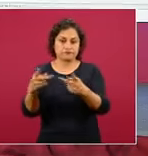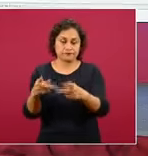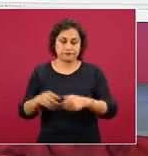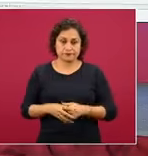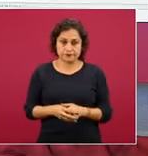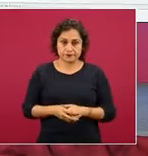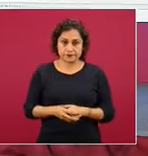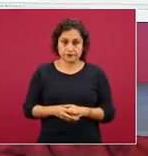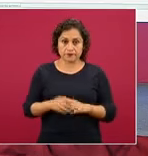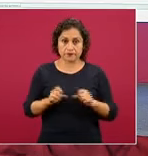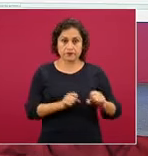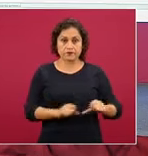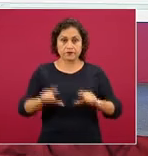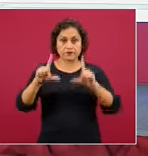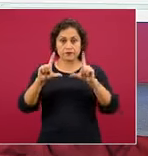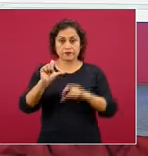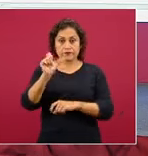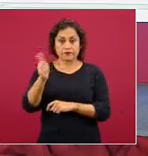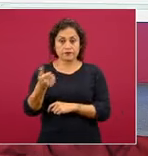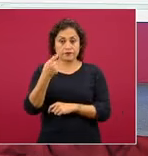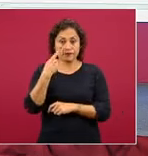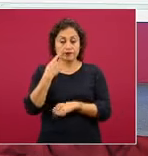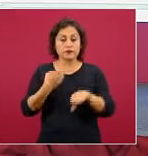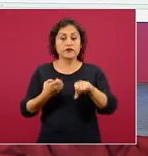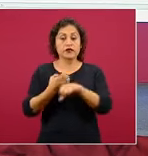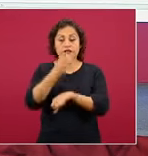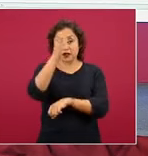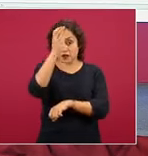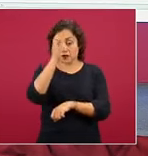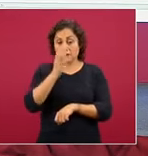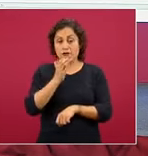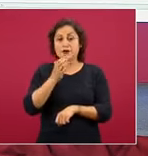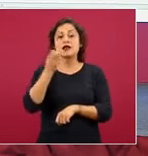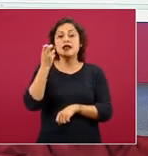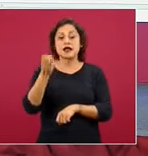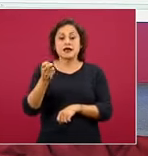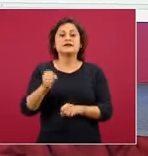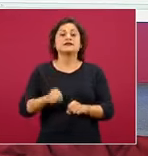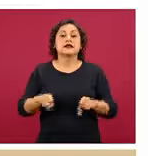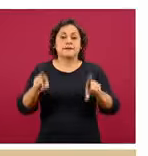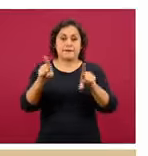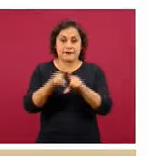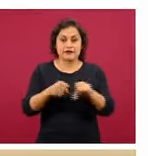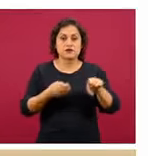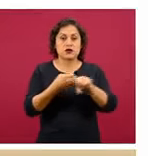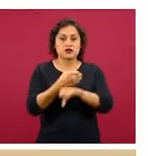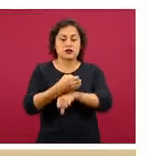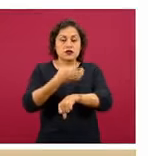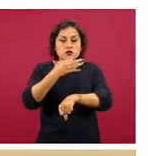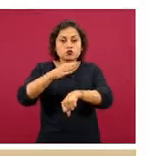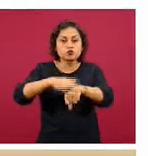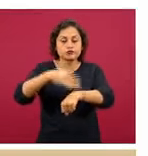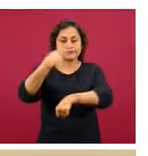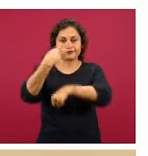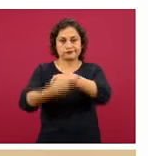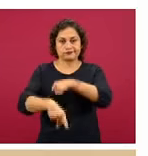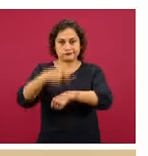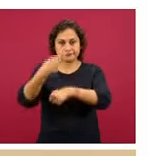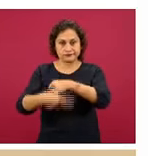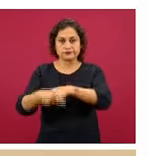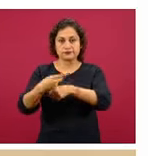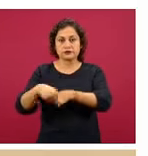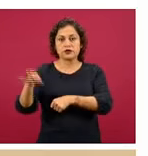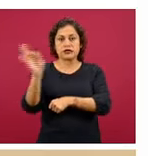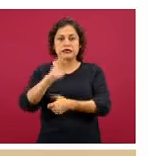siguiente, por favor. En el caso de Coahuila, que también es de los estados que han estado en alerta con la posibilidad